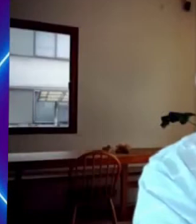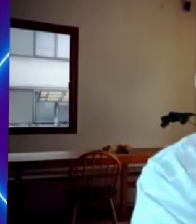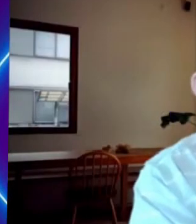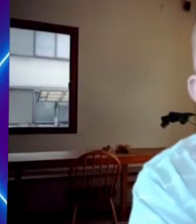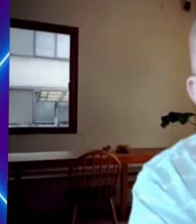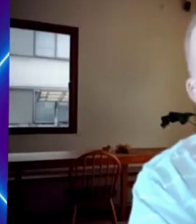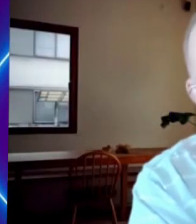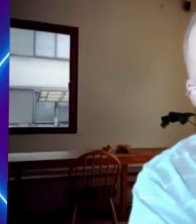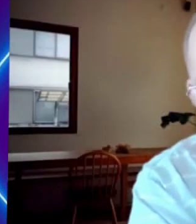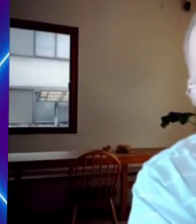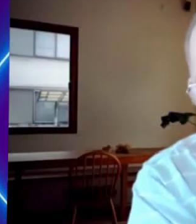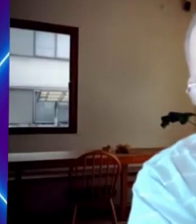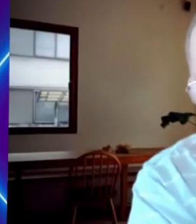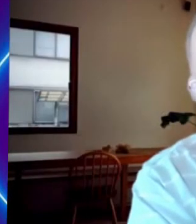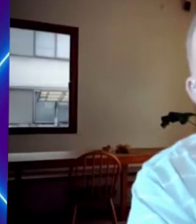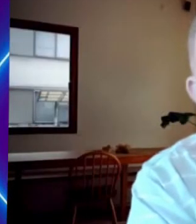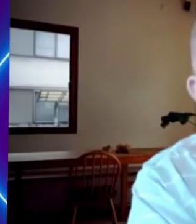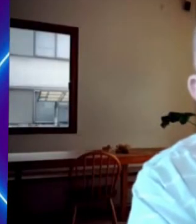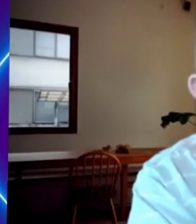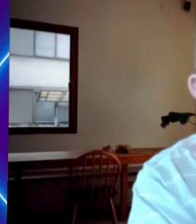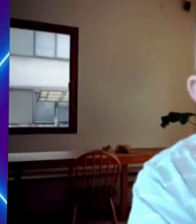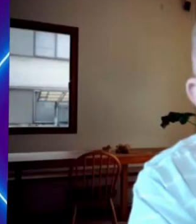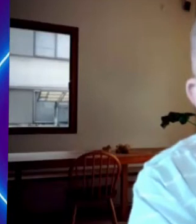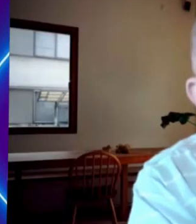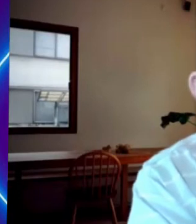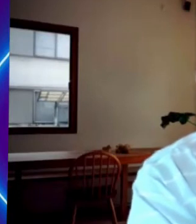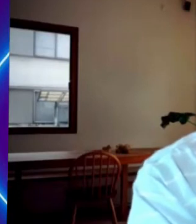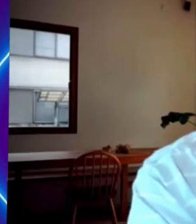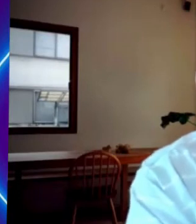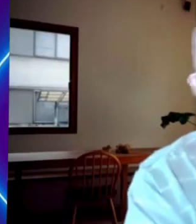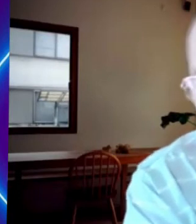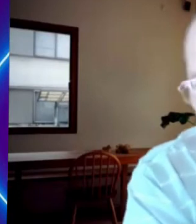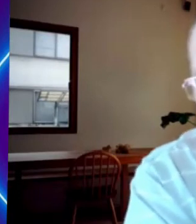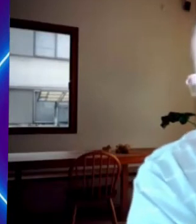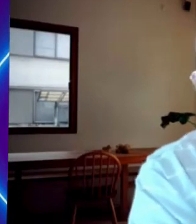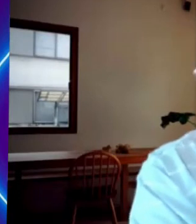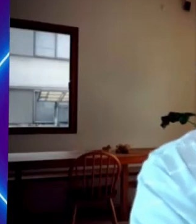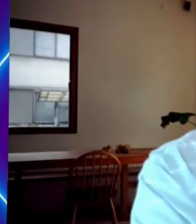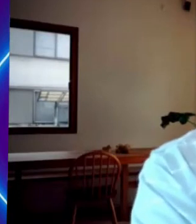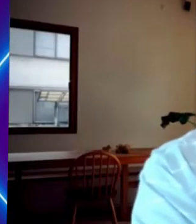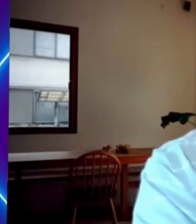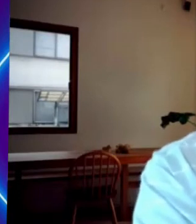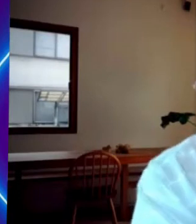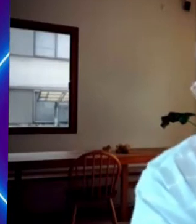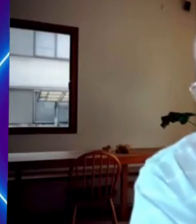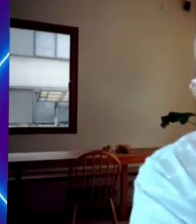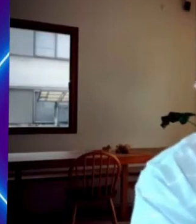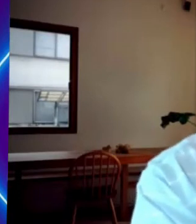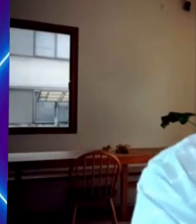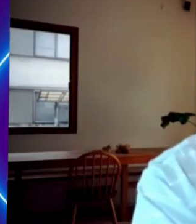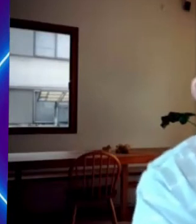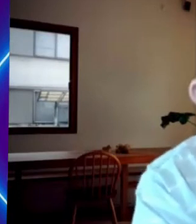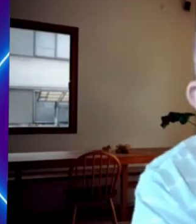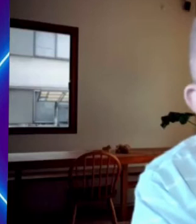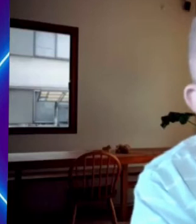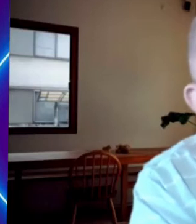¿Existe alguna duda que el viaje que hizo Bisotti, que fue prácticamente secreto, nosotros lo dimos una semana, prácticamente hace una